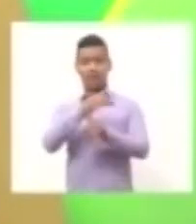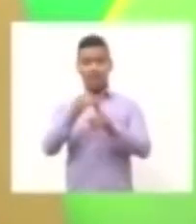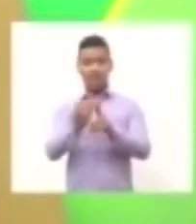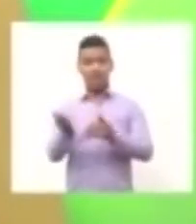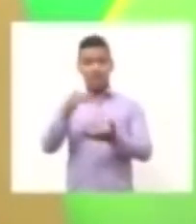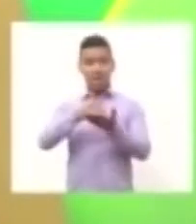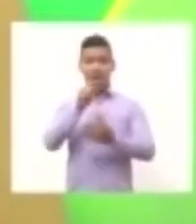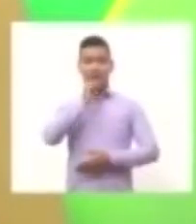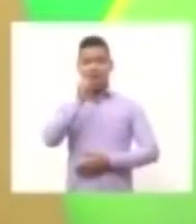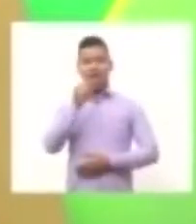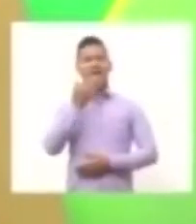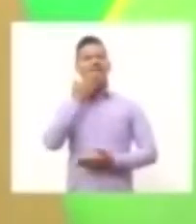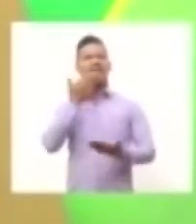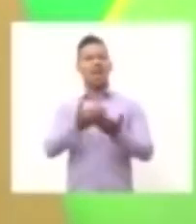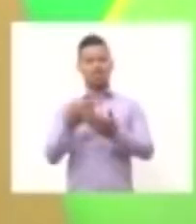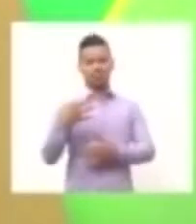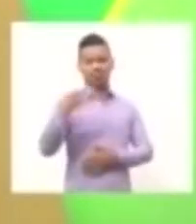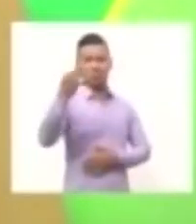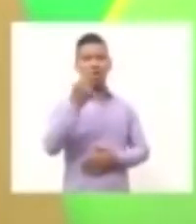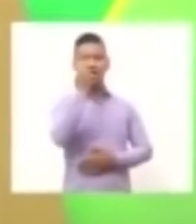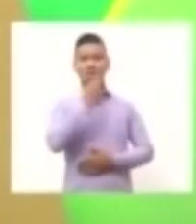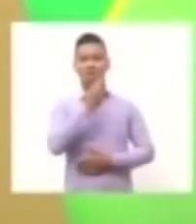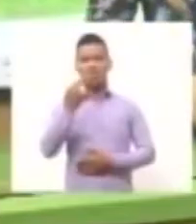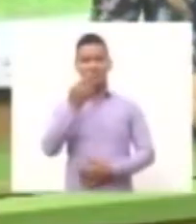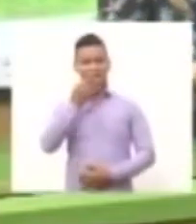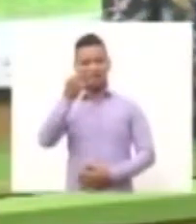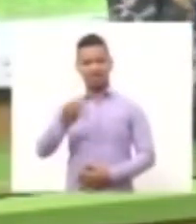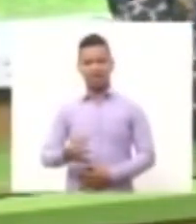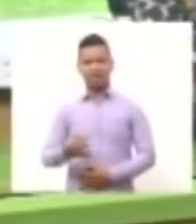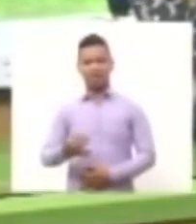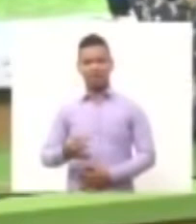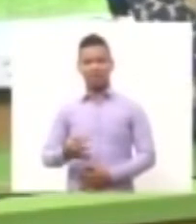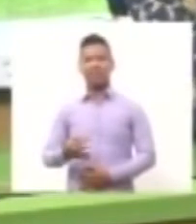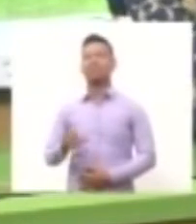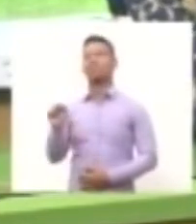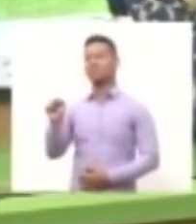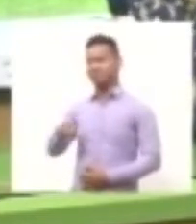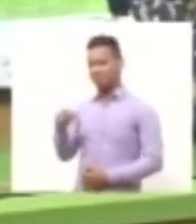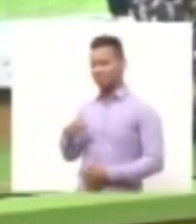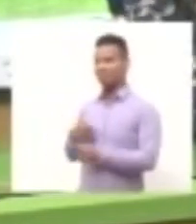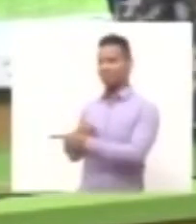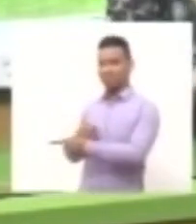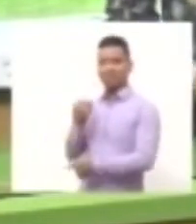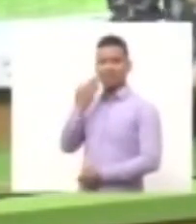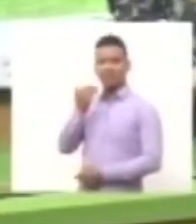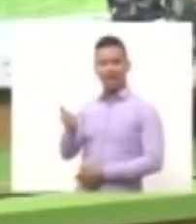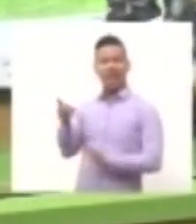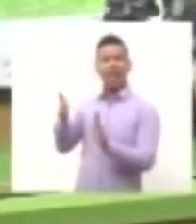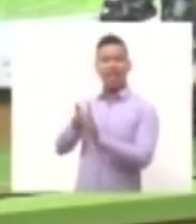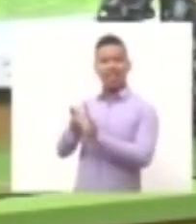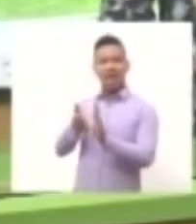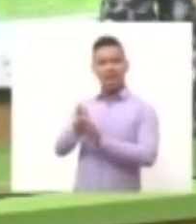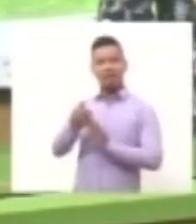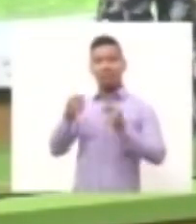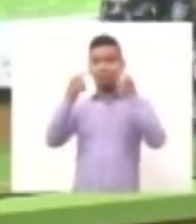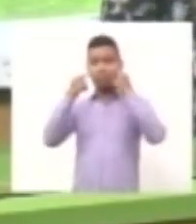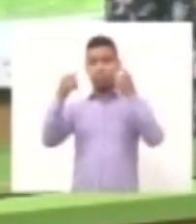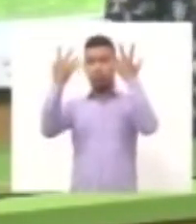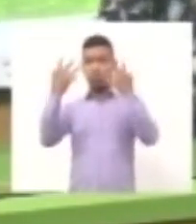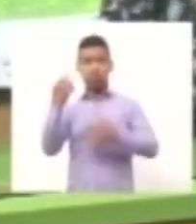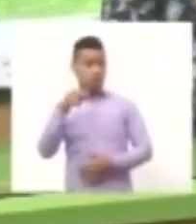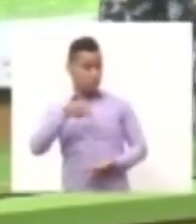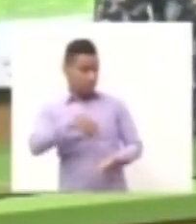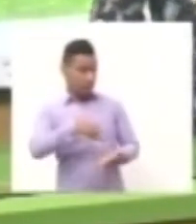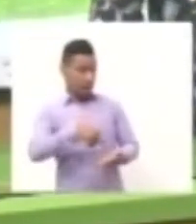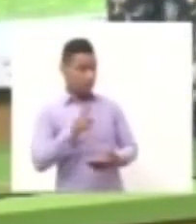por elegir el compromiso con la verdad. Bien, ahí estaba Luli con la información del entretenimiento. ¿Bailaste lambada? Claro,